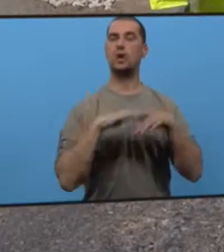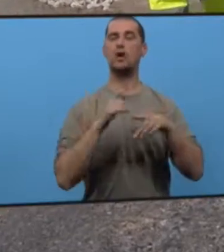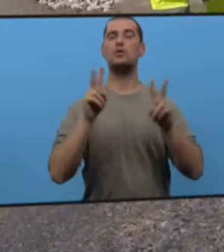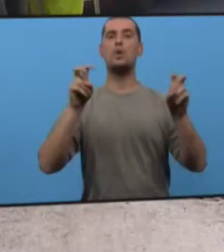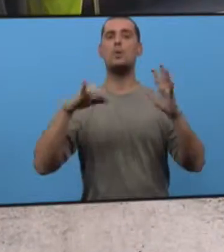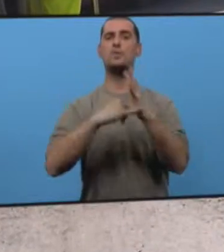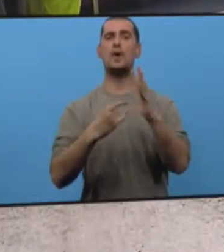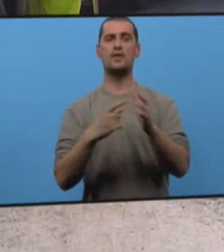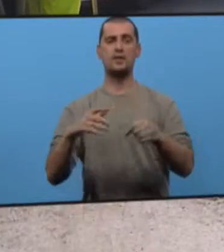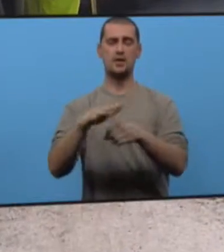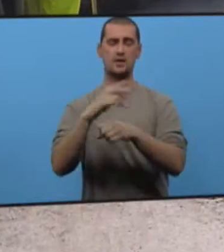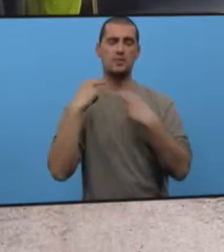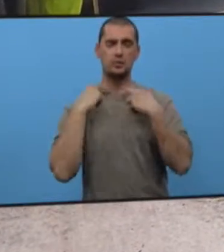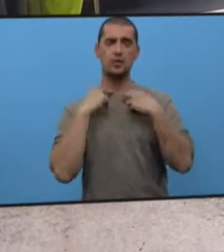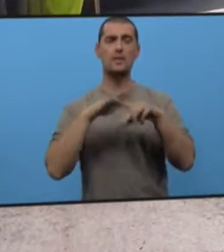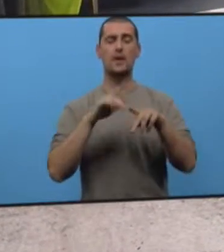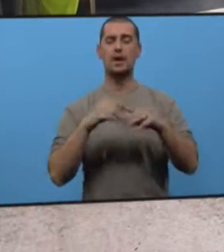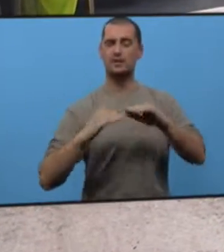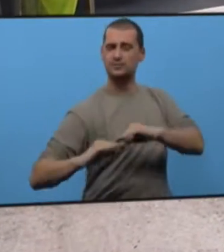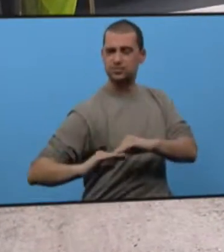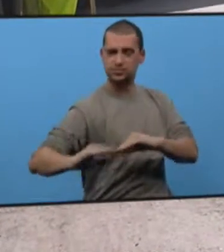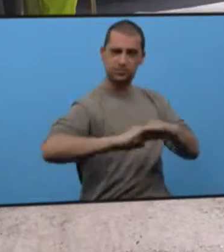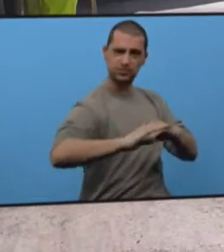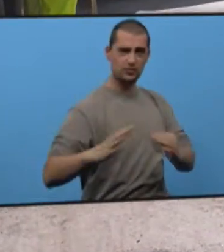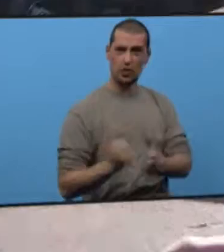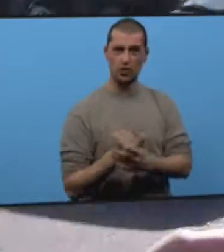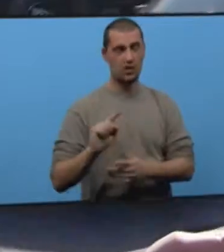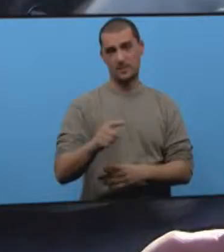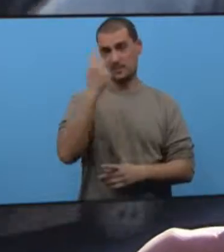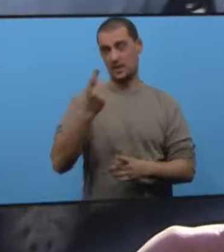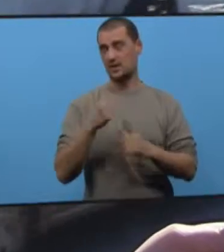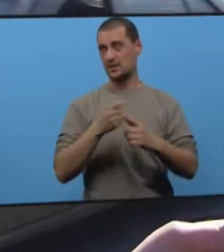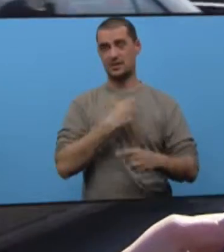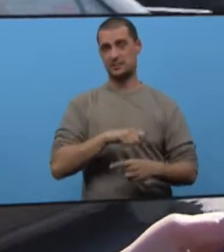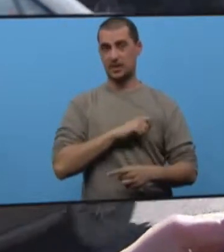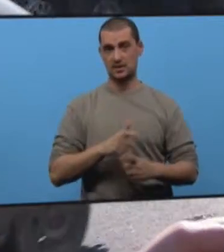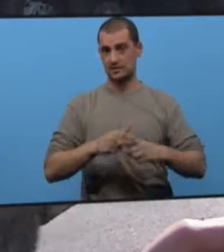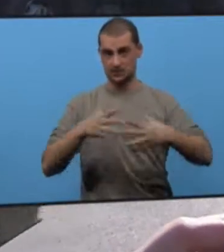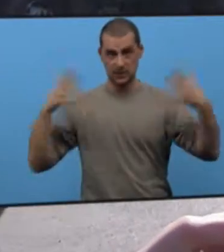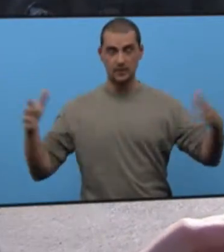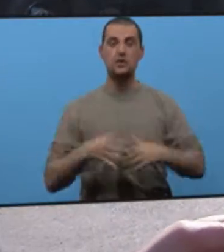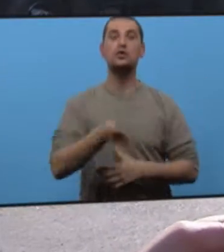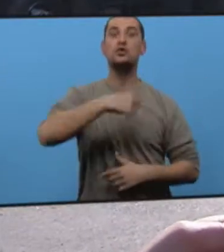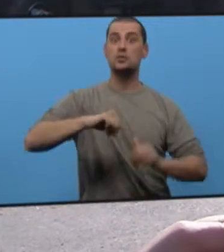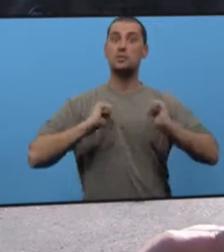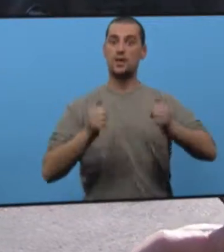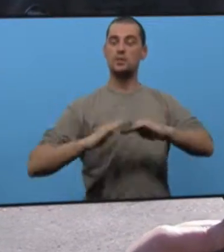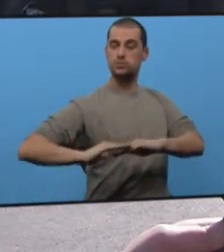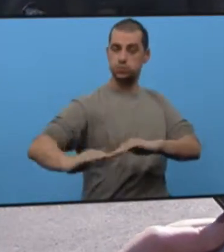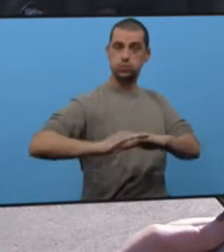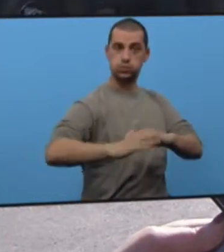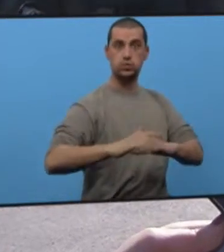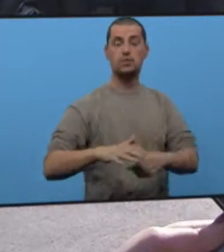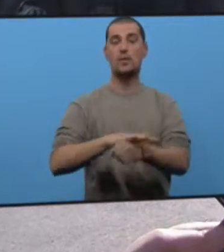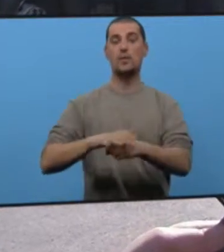Deputación destinado a reforzar a mellora da rede viaria provincial, a máis extensa de España. Vamos a empezar a regenerar as vías provinciais da